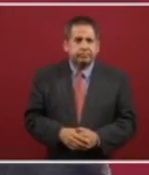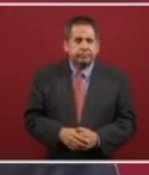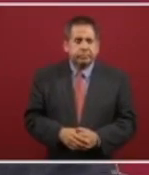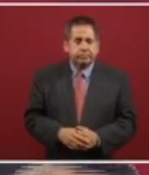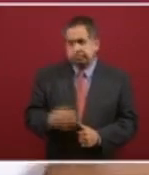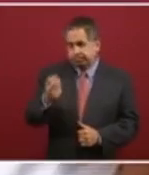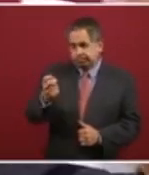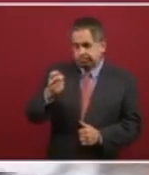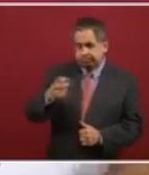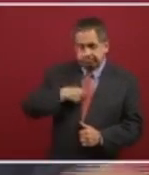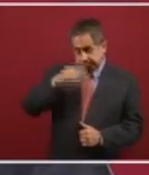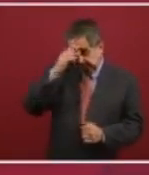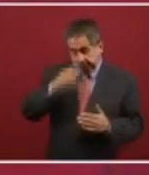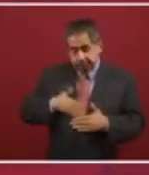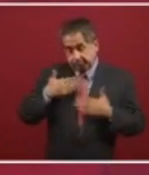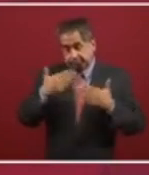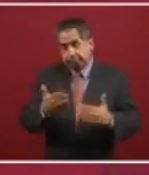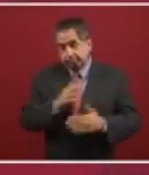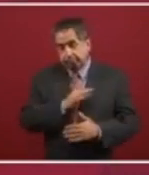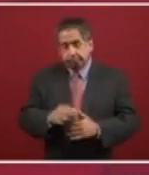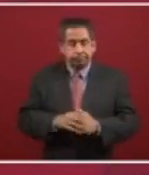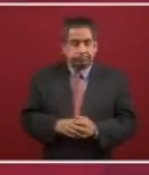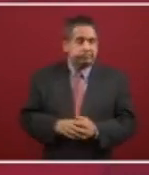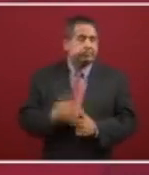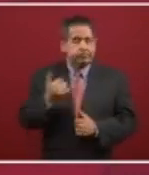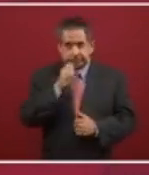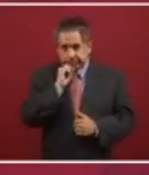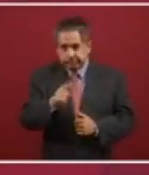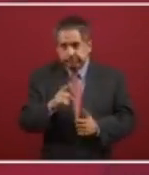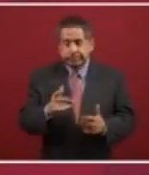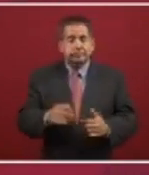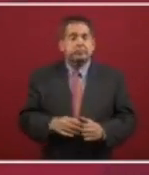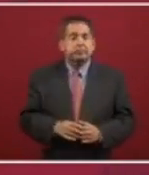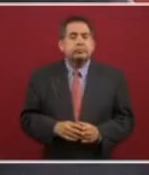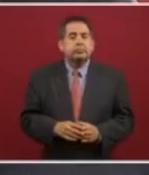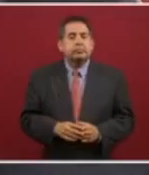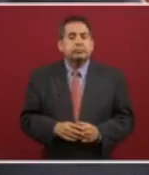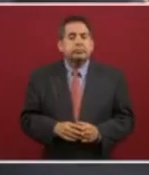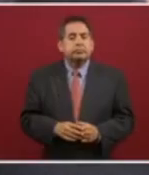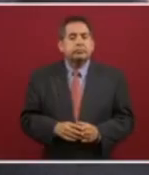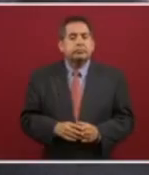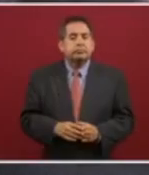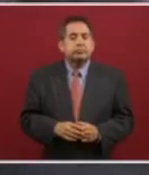por eso tengo confianza. Y además,